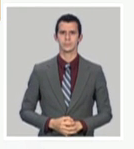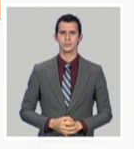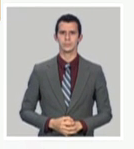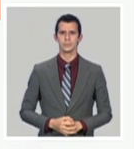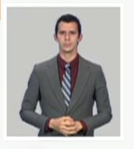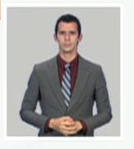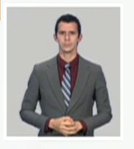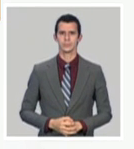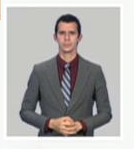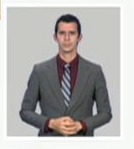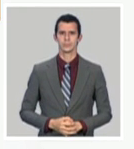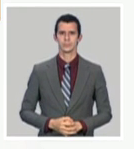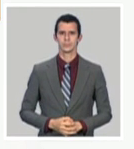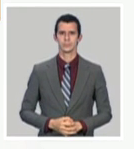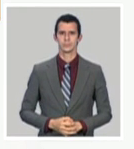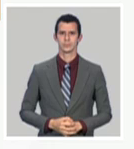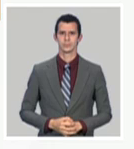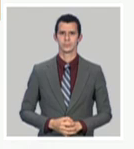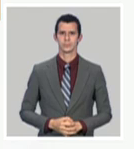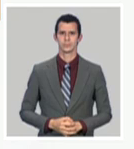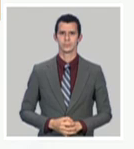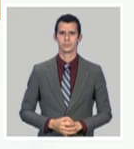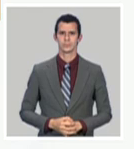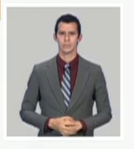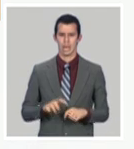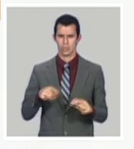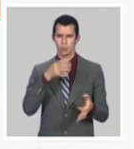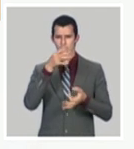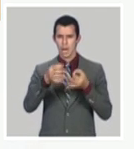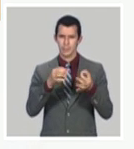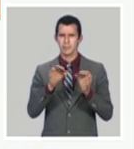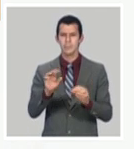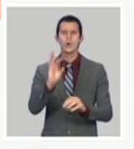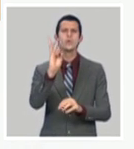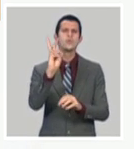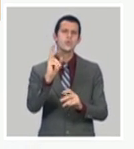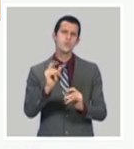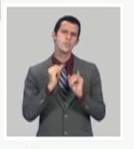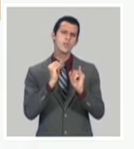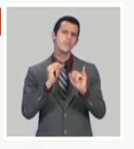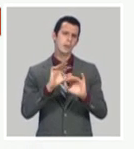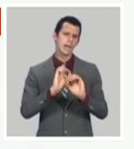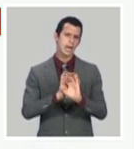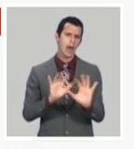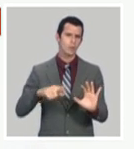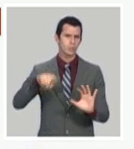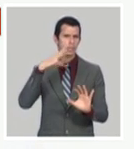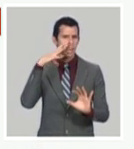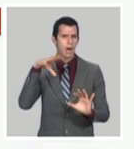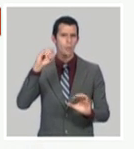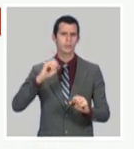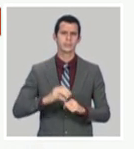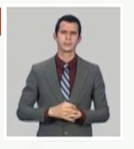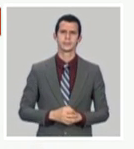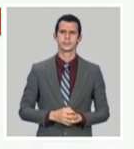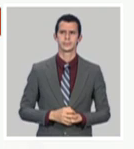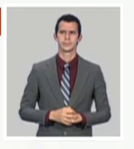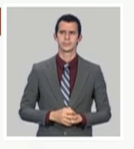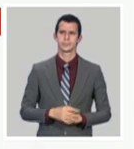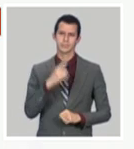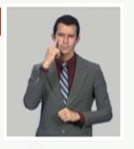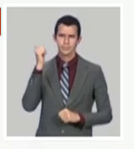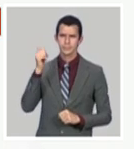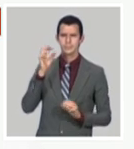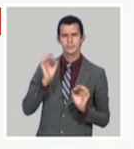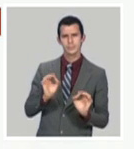etapas. Y tal vez voy a decir algunos números para que se vea la diferencia. Por la próxima, si se puede ver. En ese